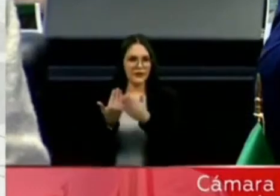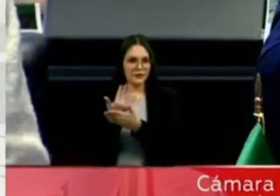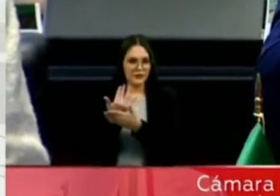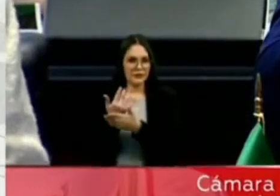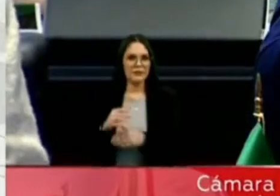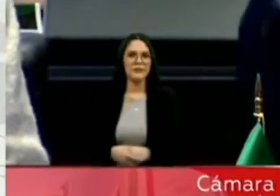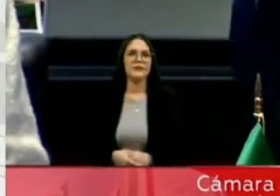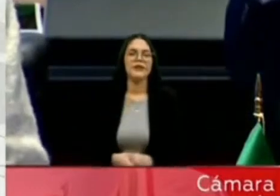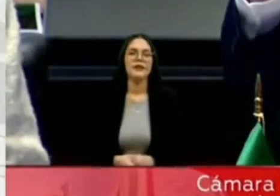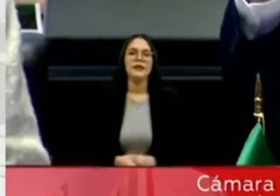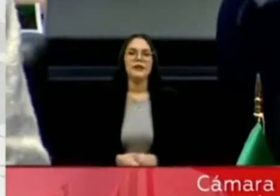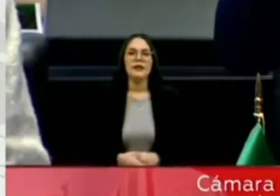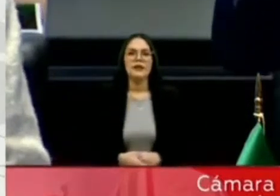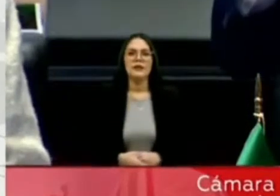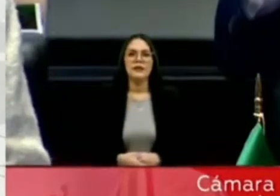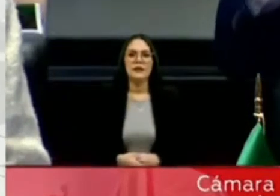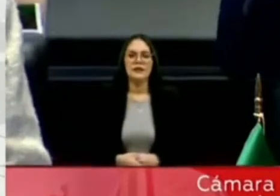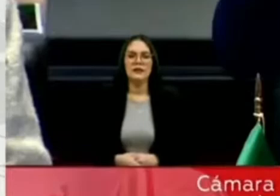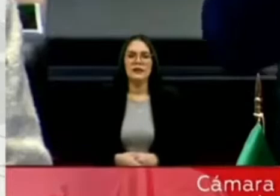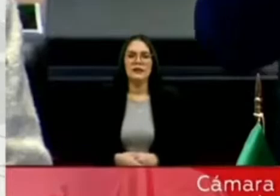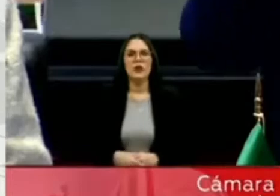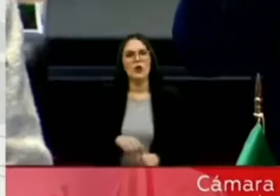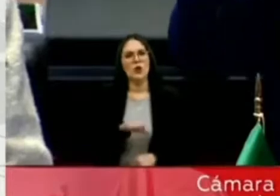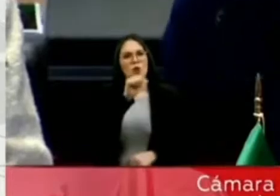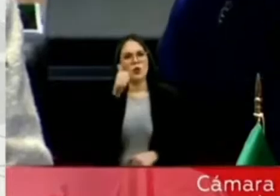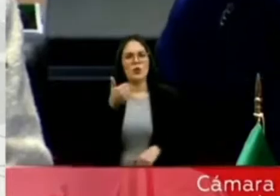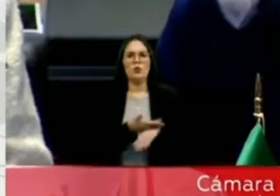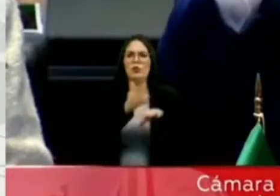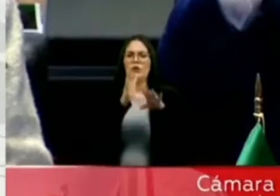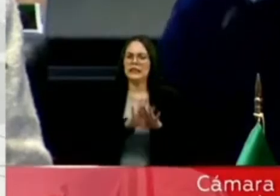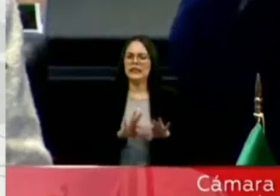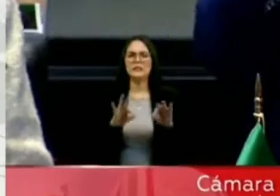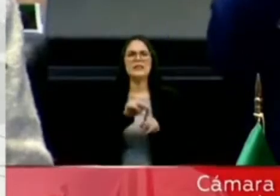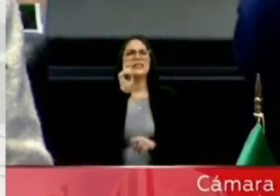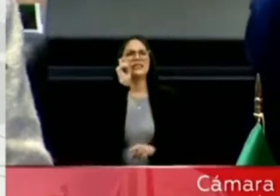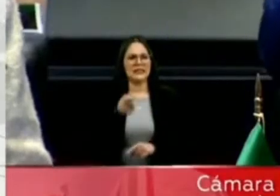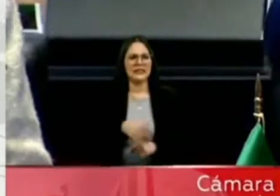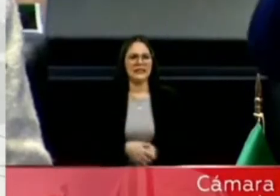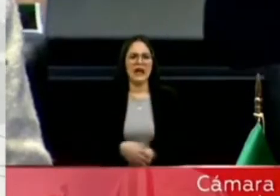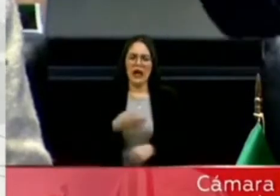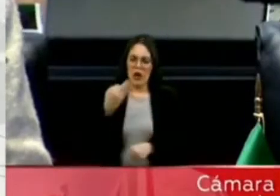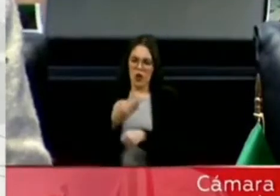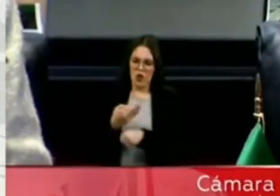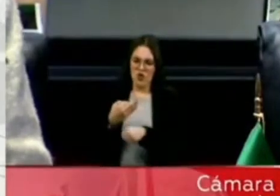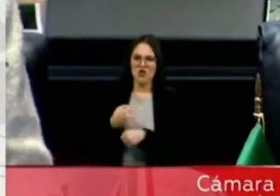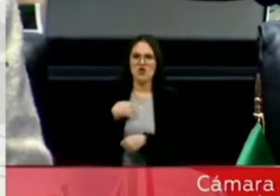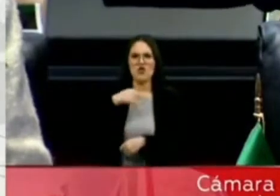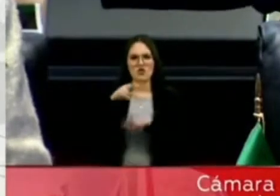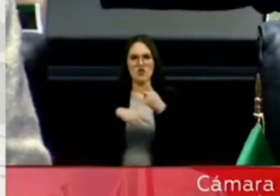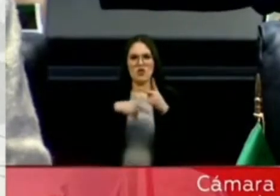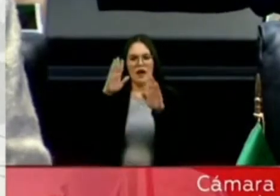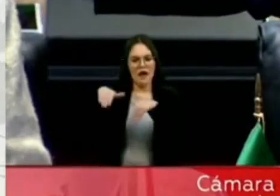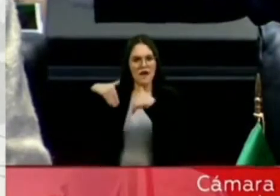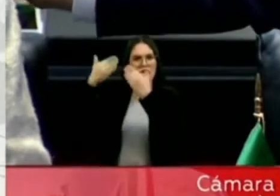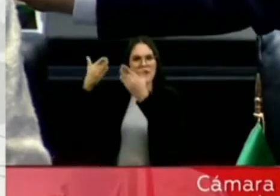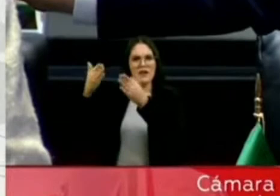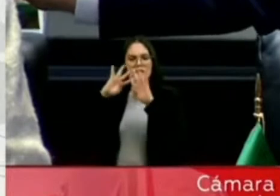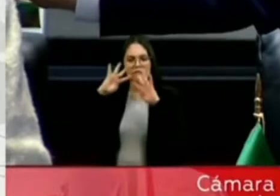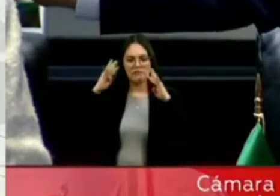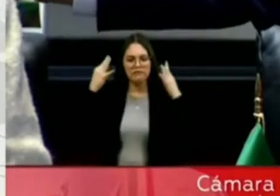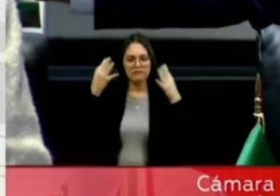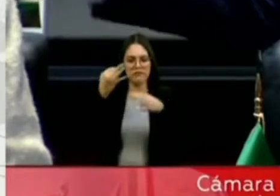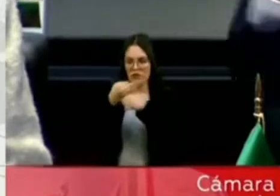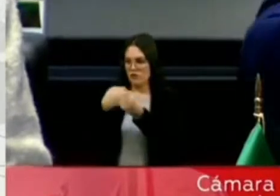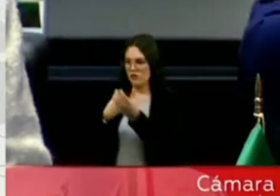importante. Sin duda, lo que vamos a hacer ahorita es dar a conocer, voy a dar una rueda de prensa en este